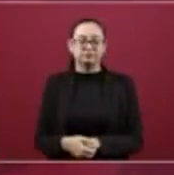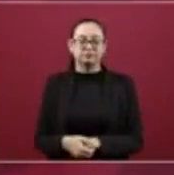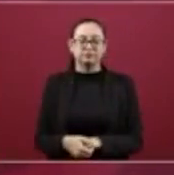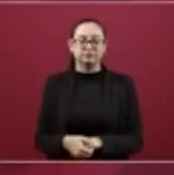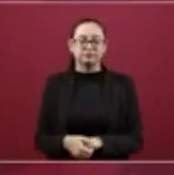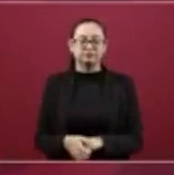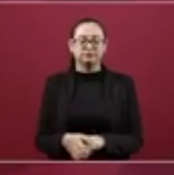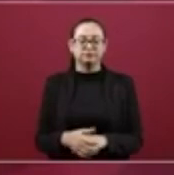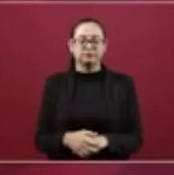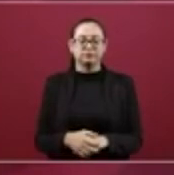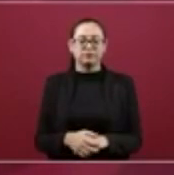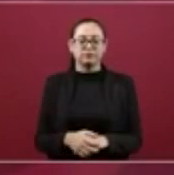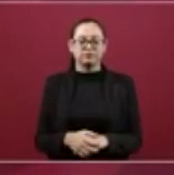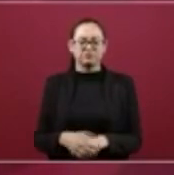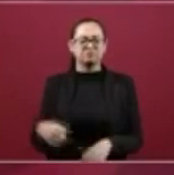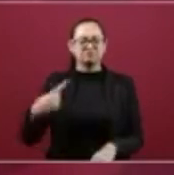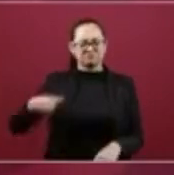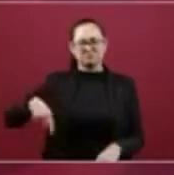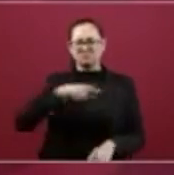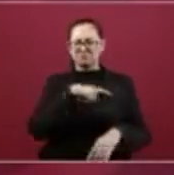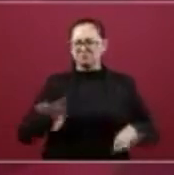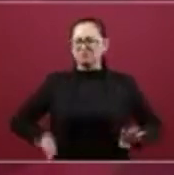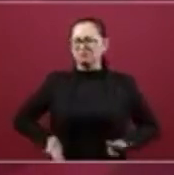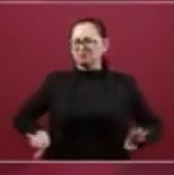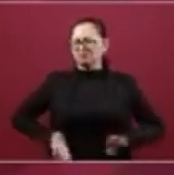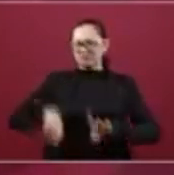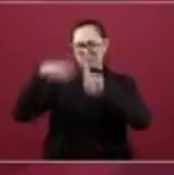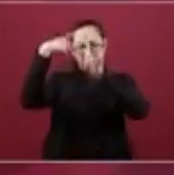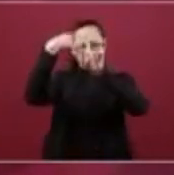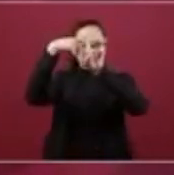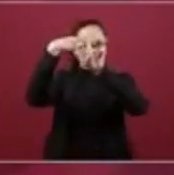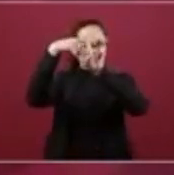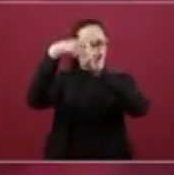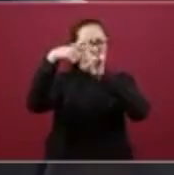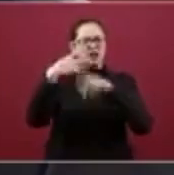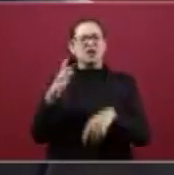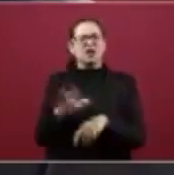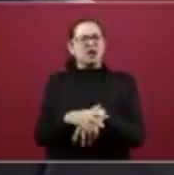Estamos optimistas porque